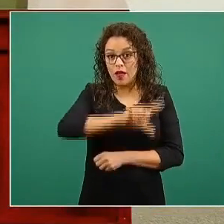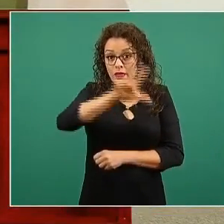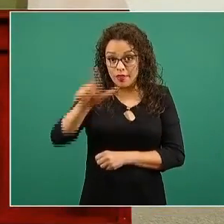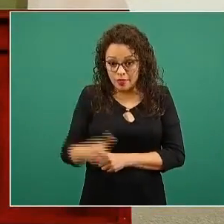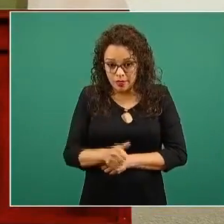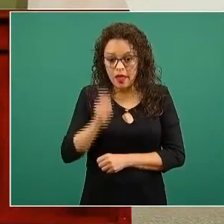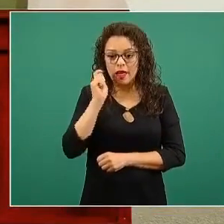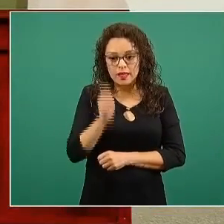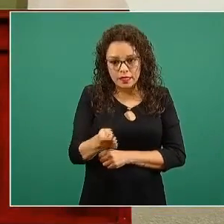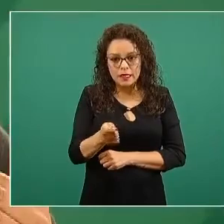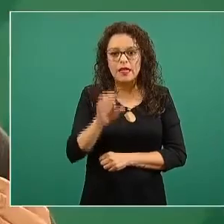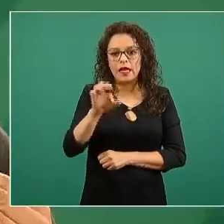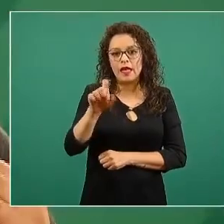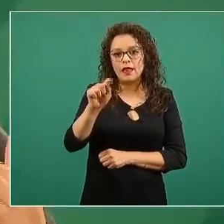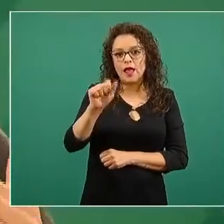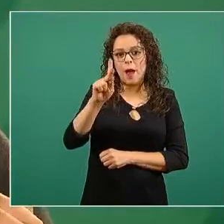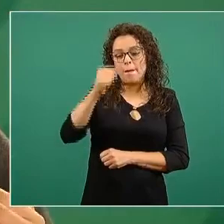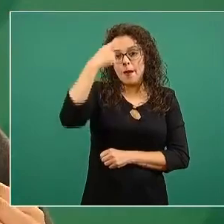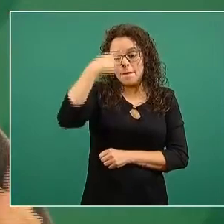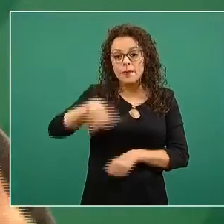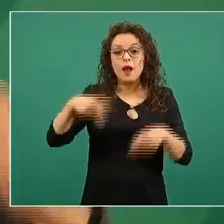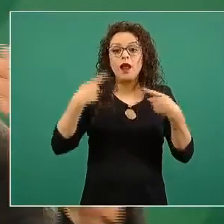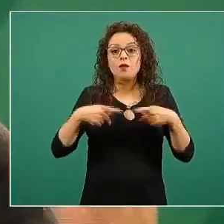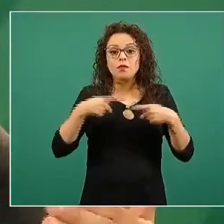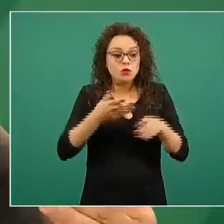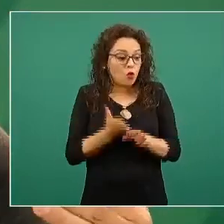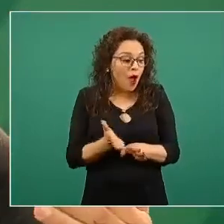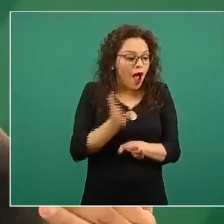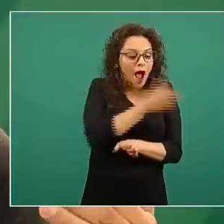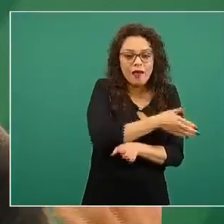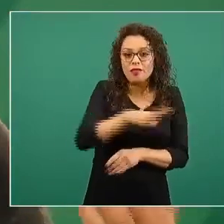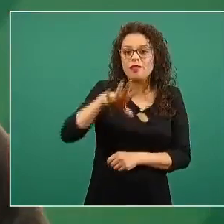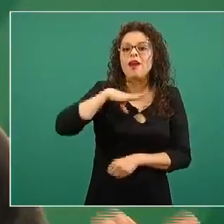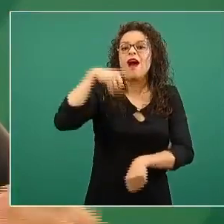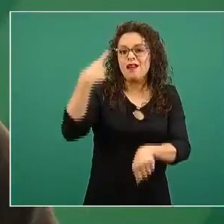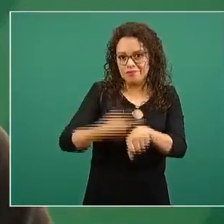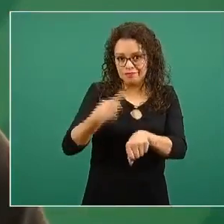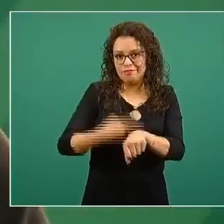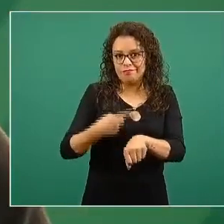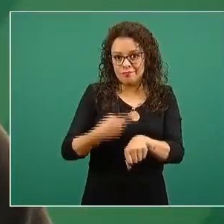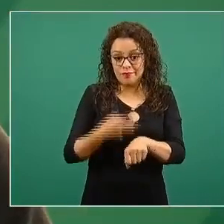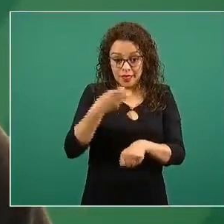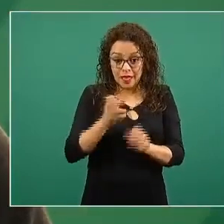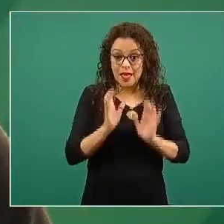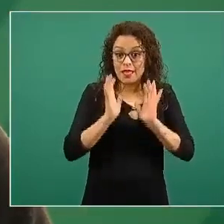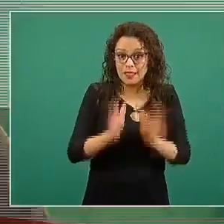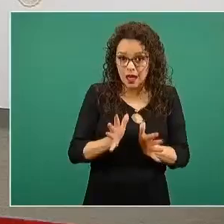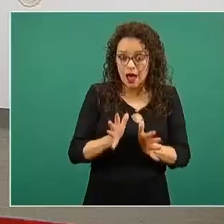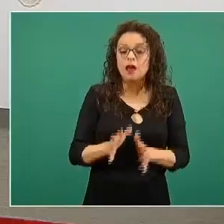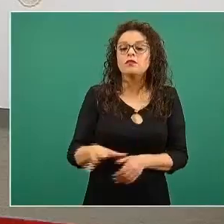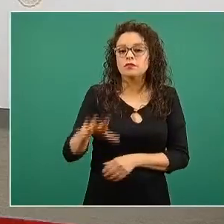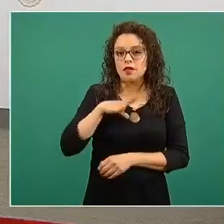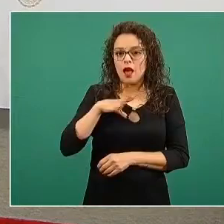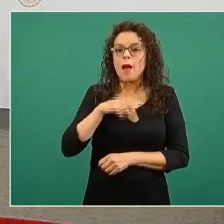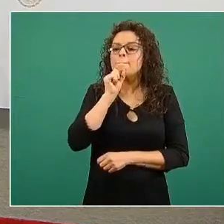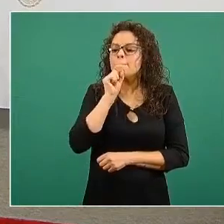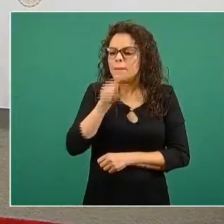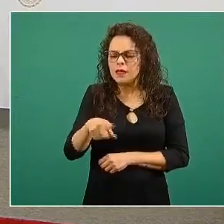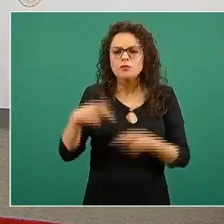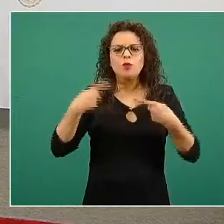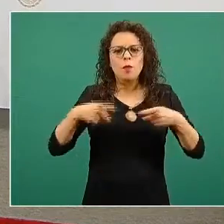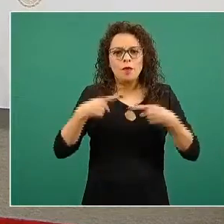que cuando se vacunen a los adultos mayores por grupo de edad, de seguro se incluirán ya muchos que tienen de seguro comorbilidades o